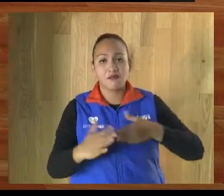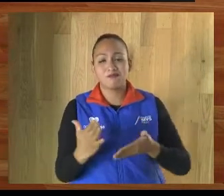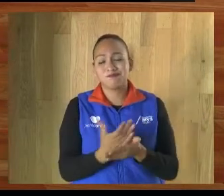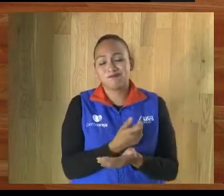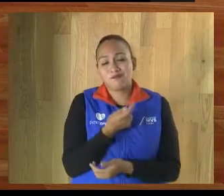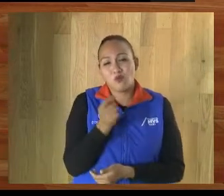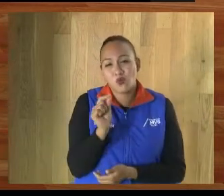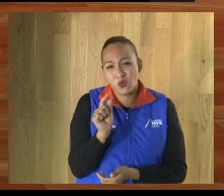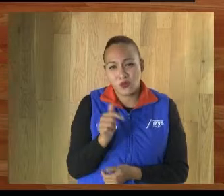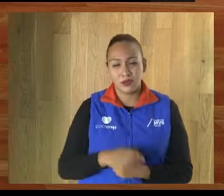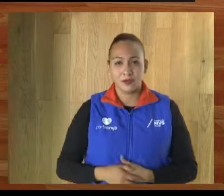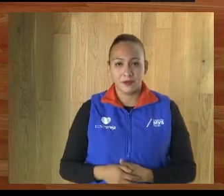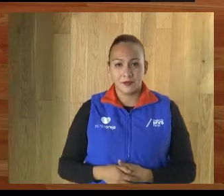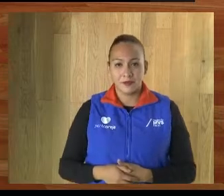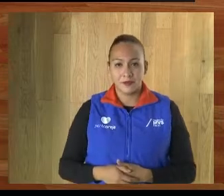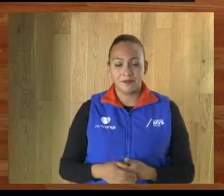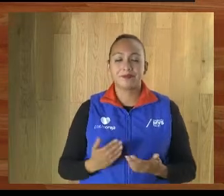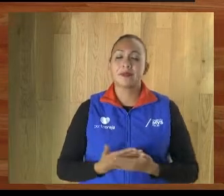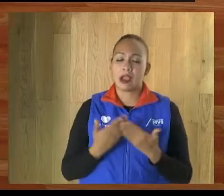Y fruto de todo este panorama